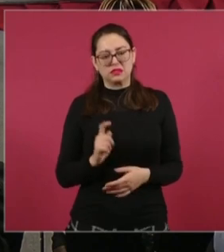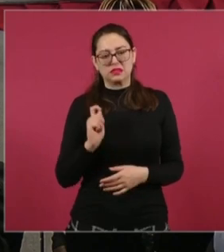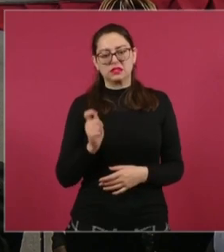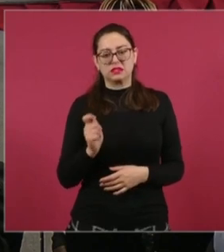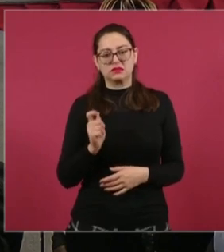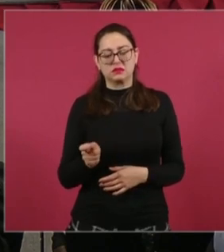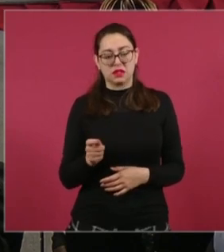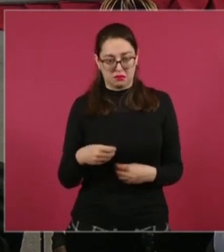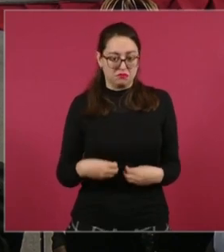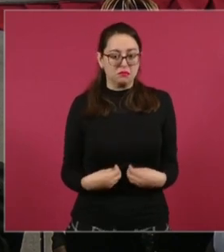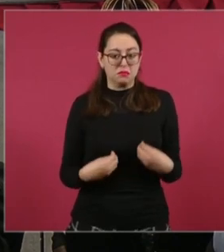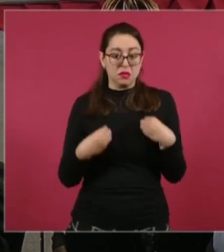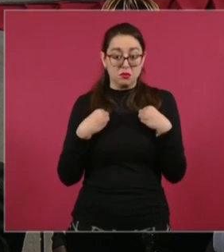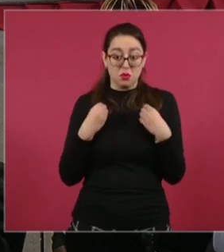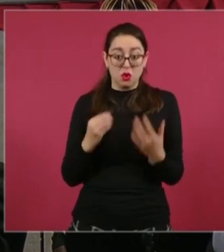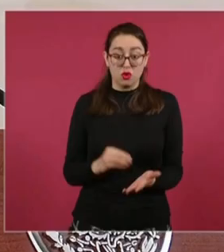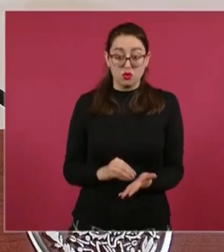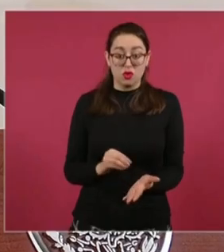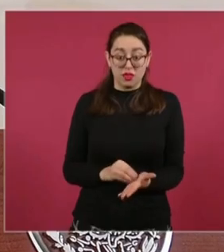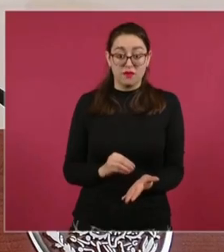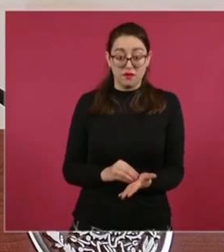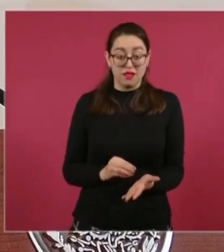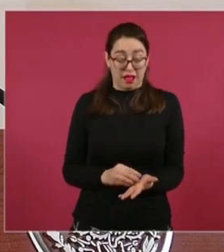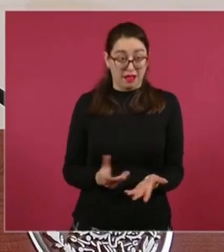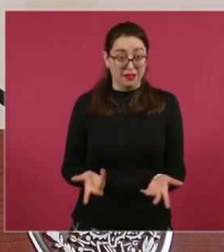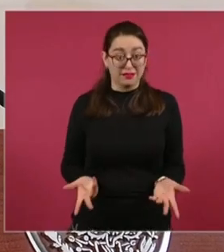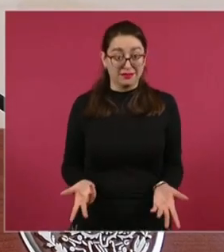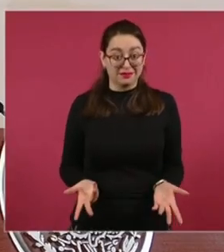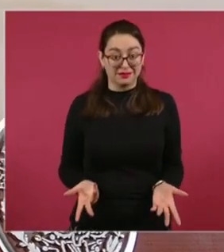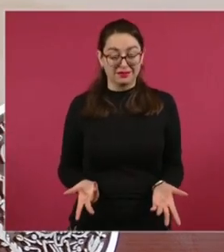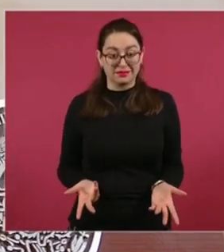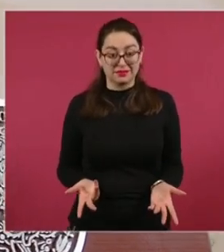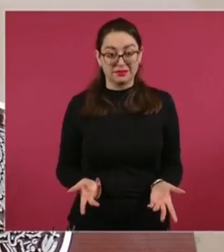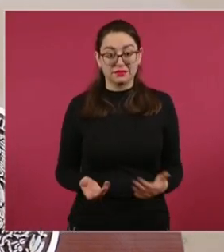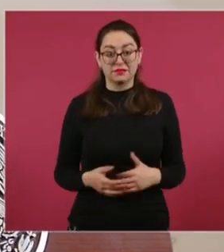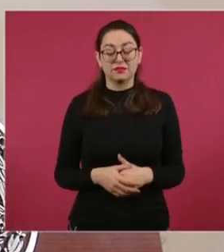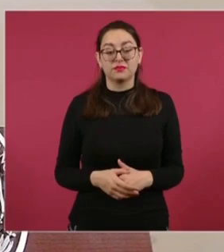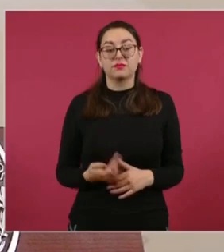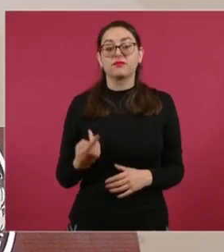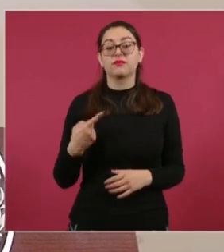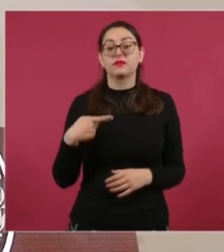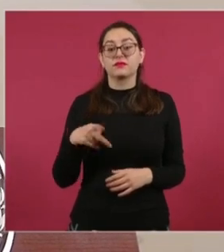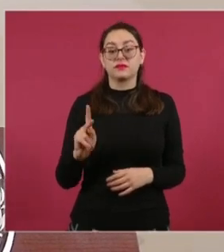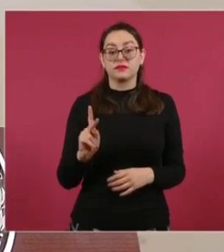se está vivo, esto no vivo. Dice, pero cuando